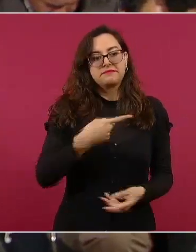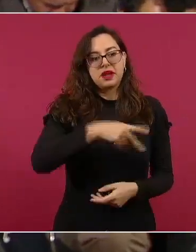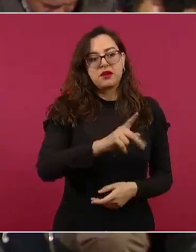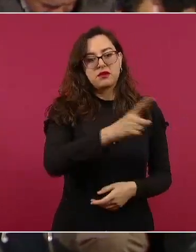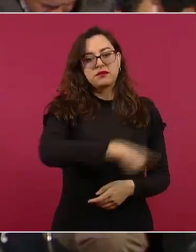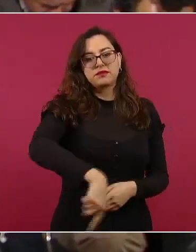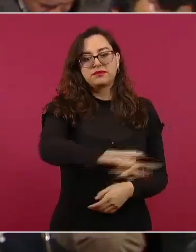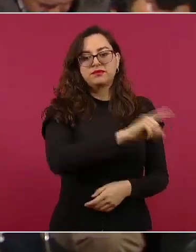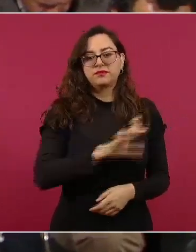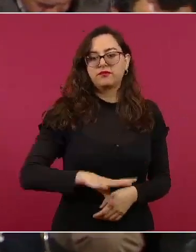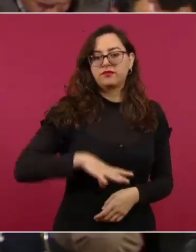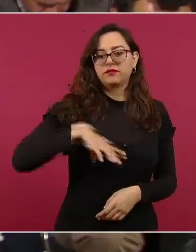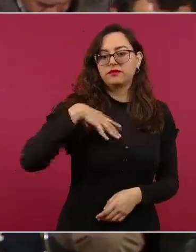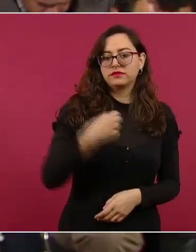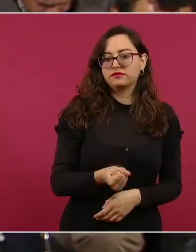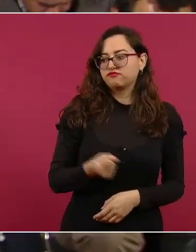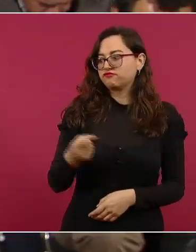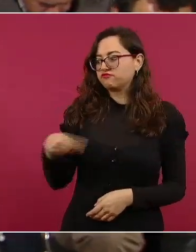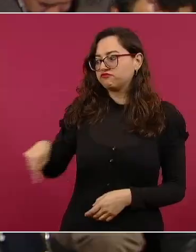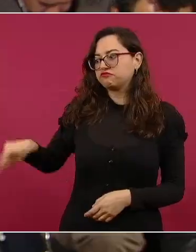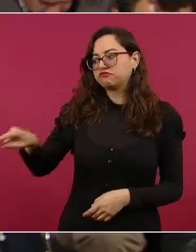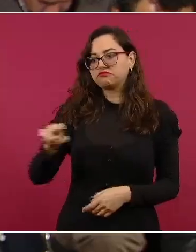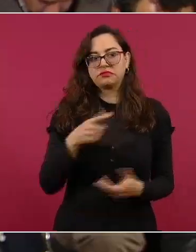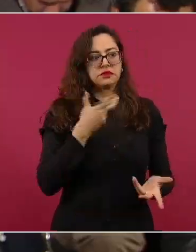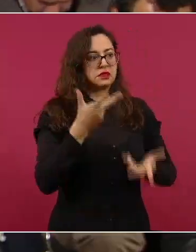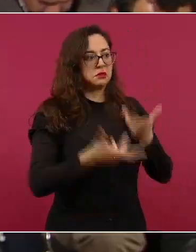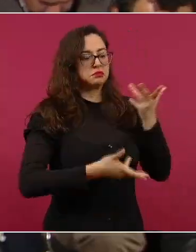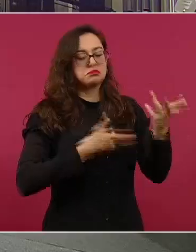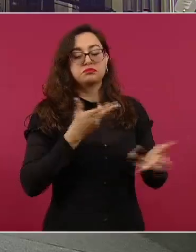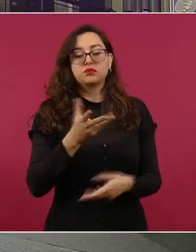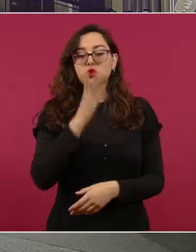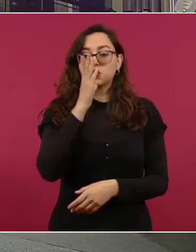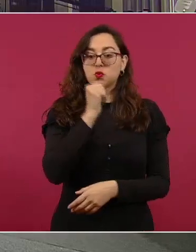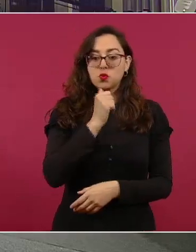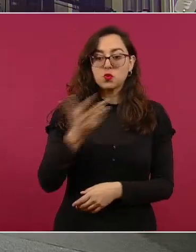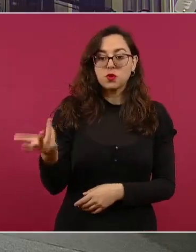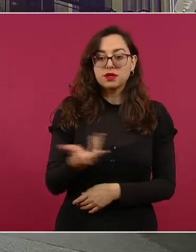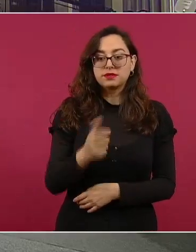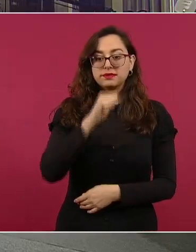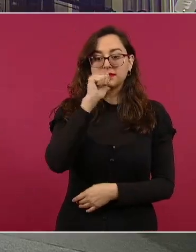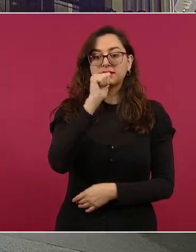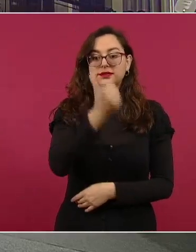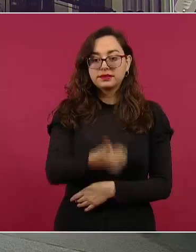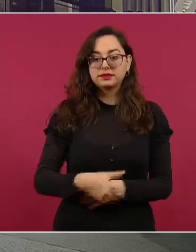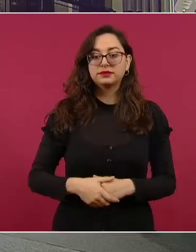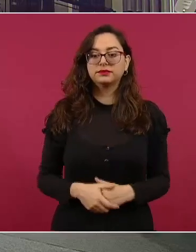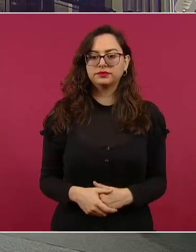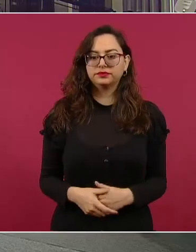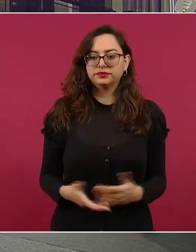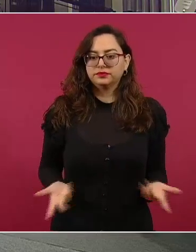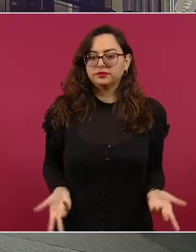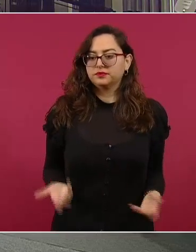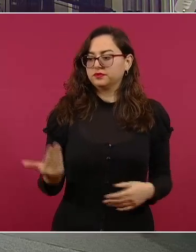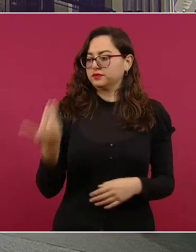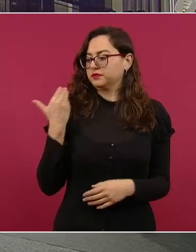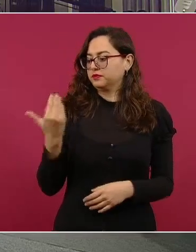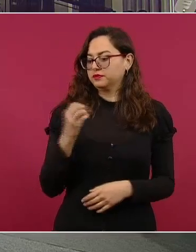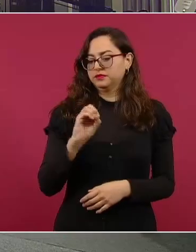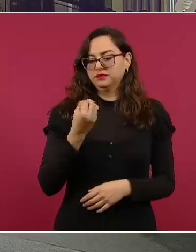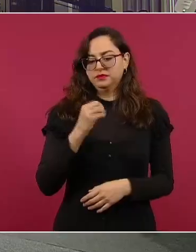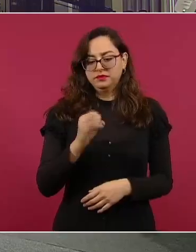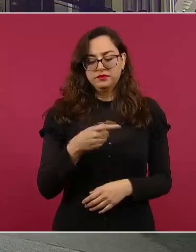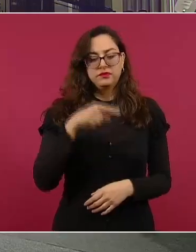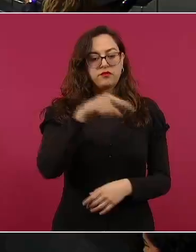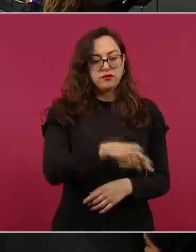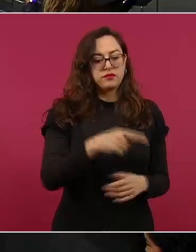Este pasado 30 de octubre, después de 2 años de retraso injustificado, se cerró la convocatoria para elegir a algunos integrantes